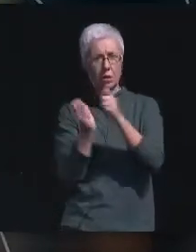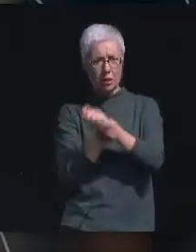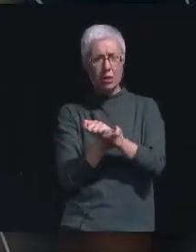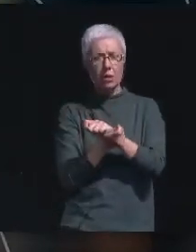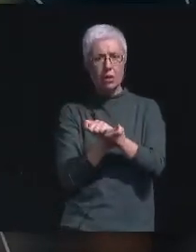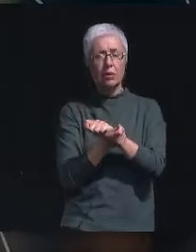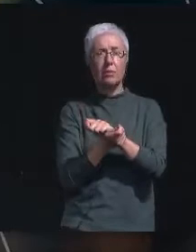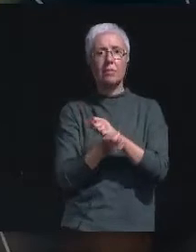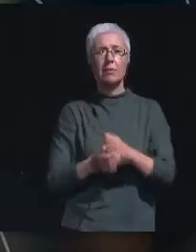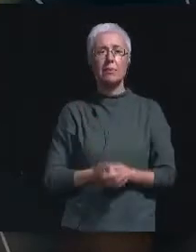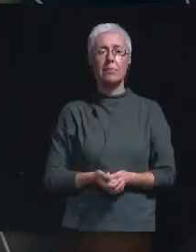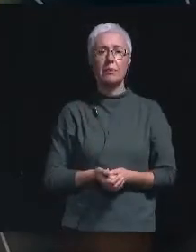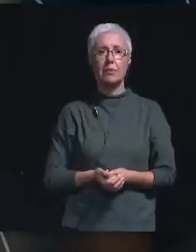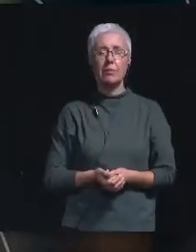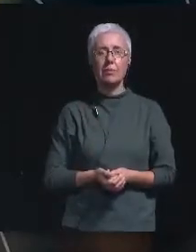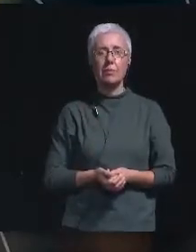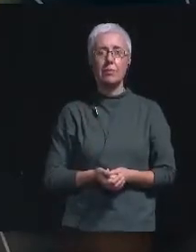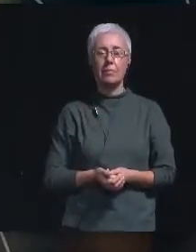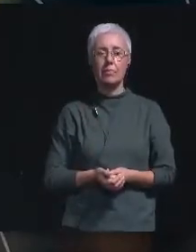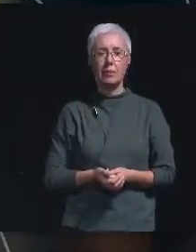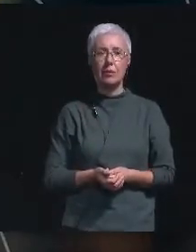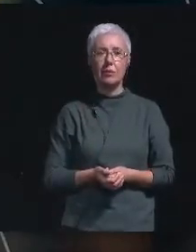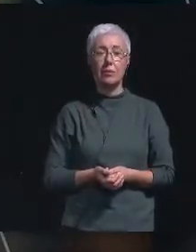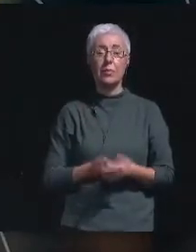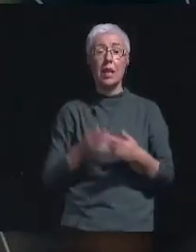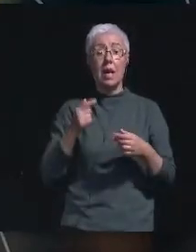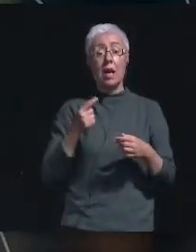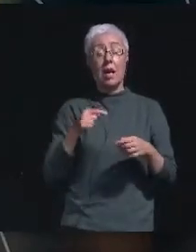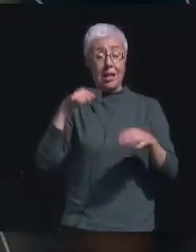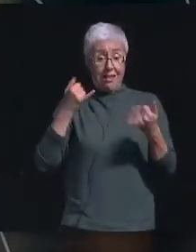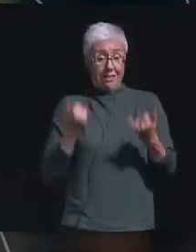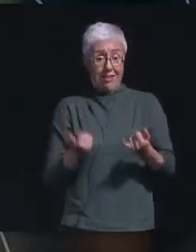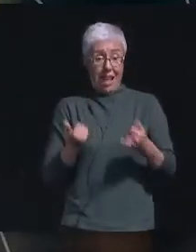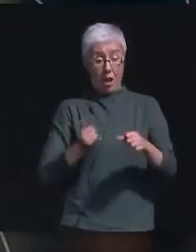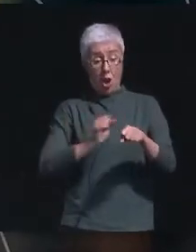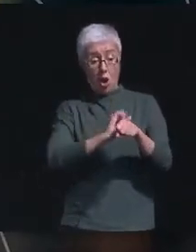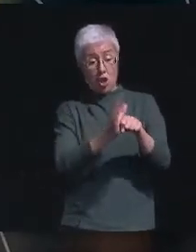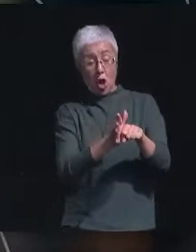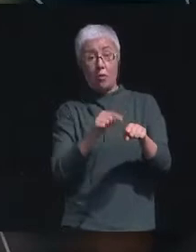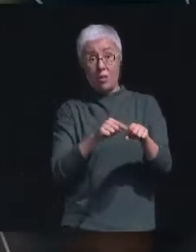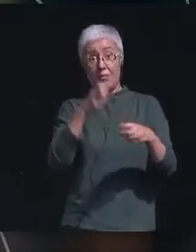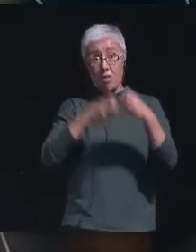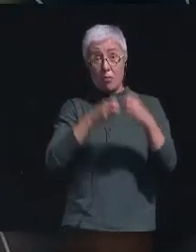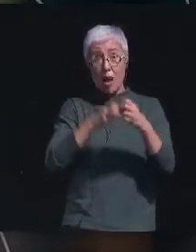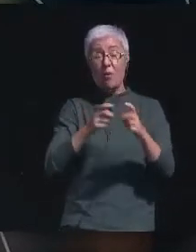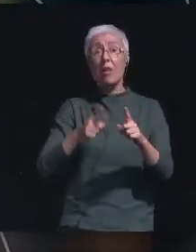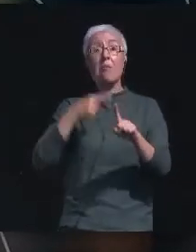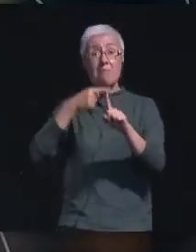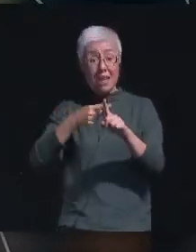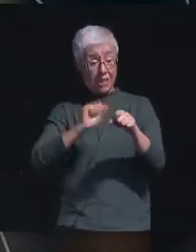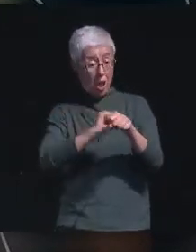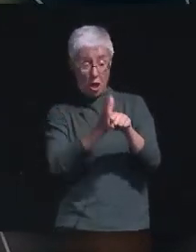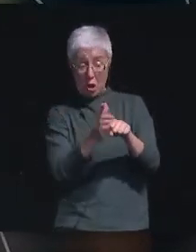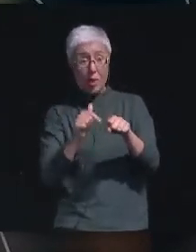si me permites, que debemos ser conscientes no solo cuando hay crisis, sino también cuando no las hay. Mejorar la administración pública